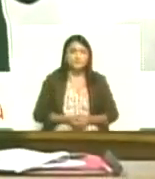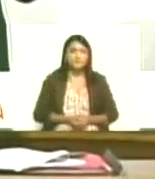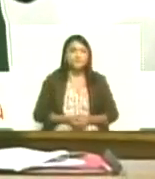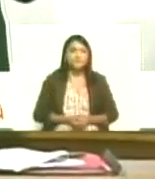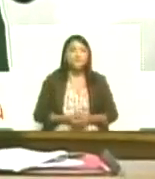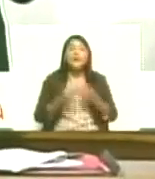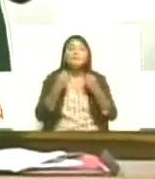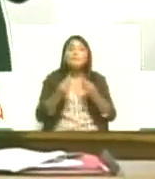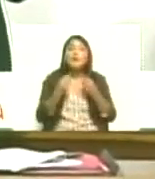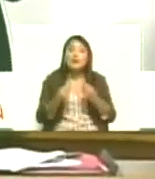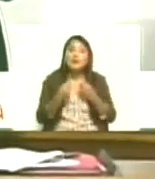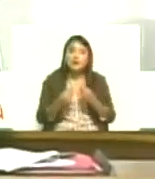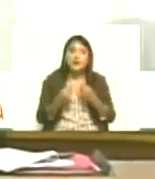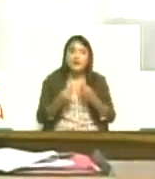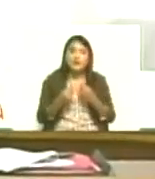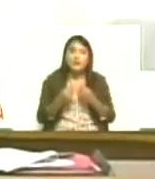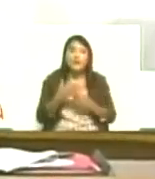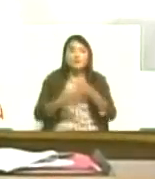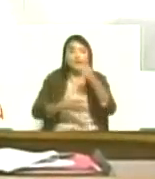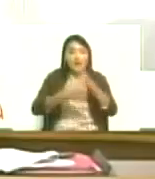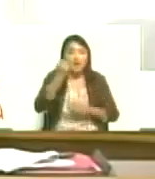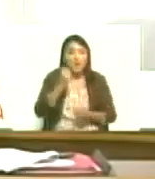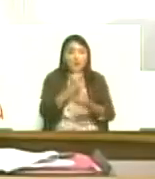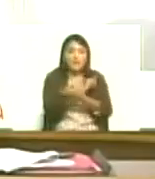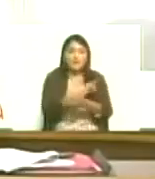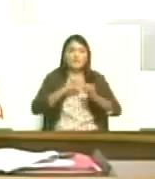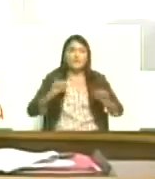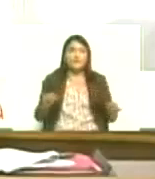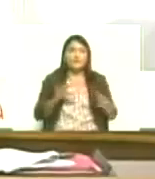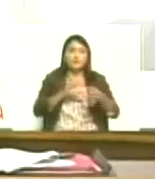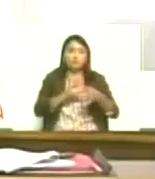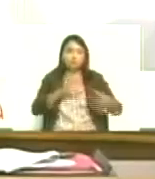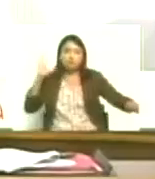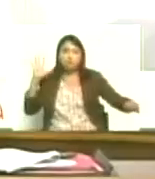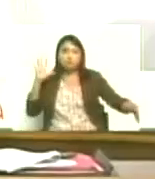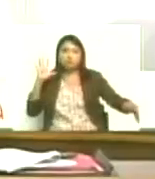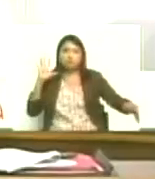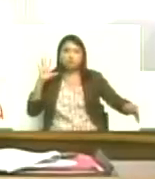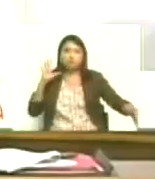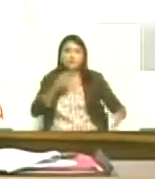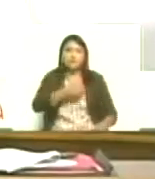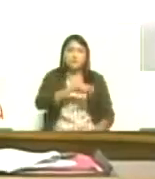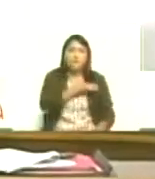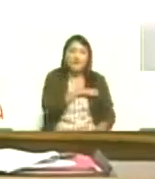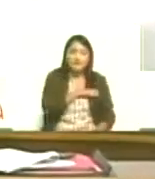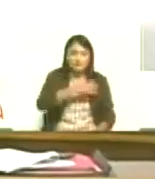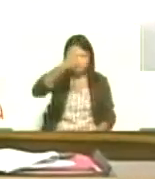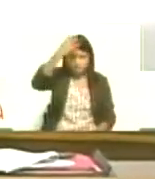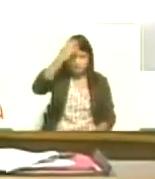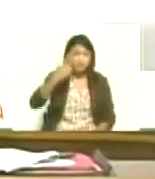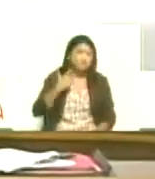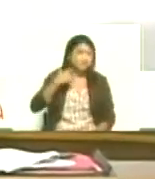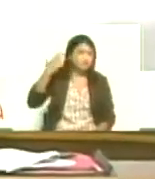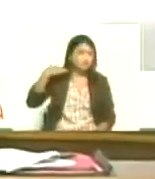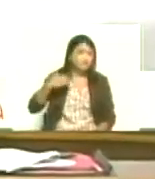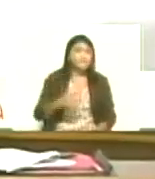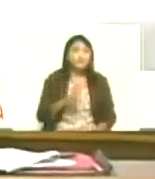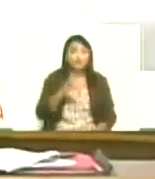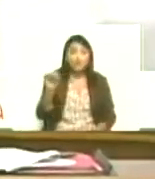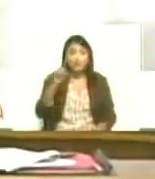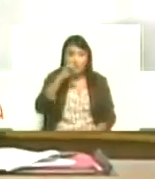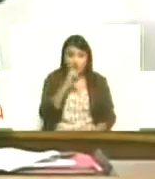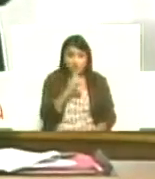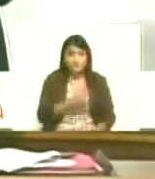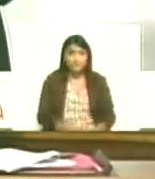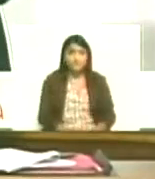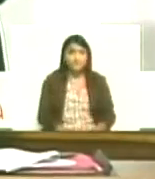para independizarse del más poderoso imperio de esa época. Aunque